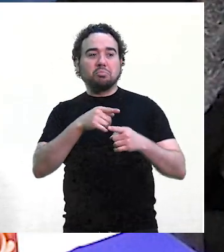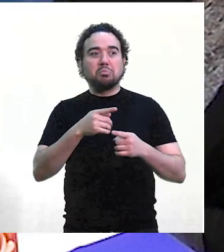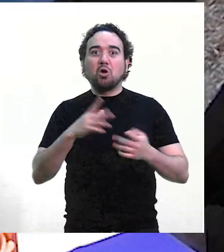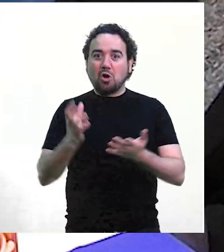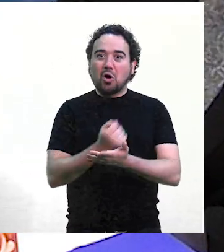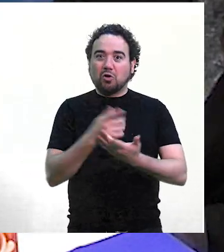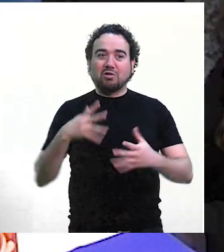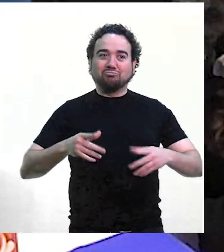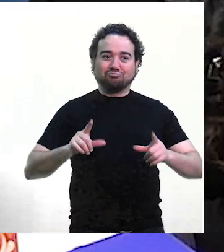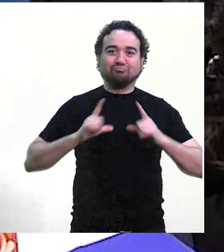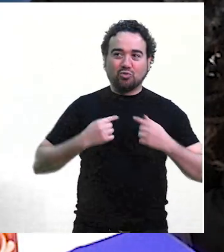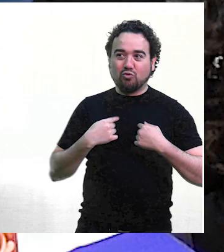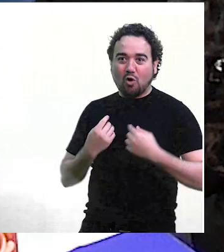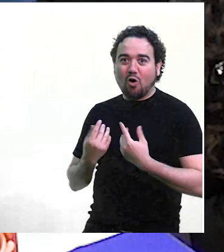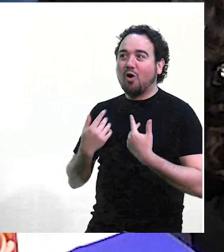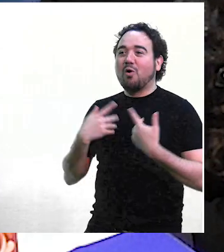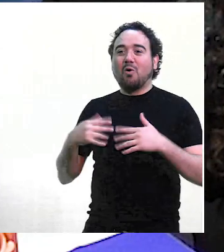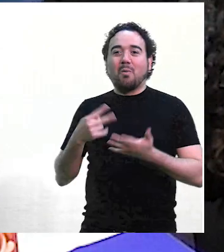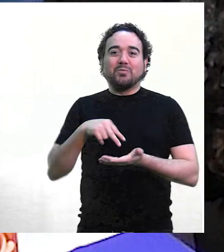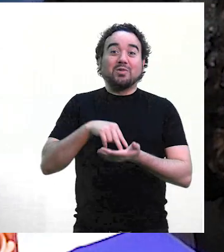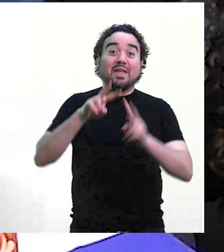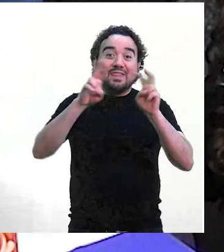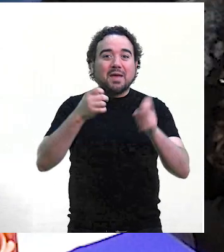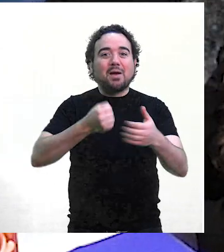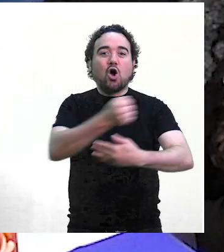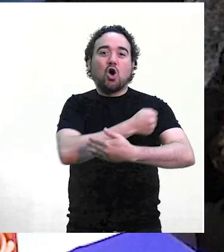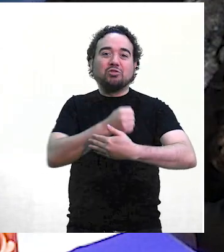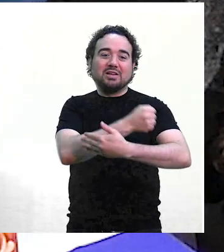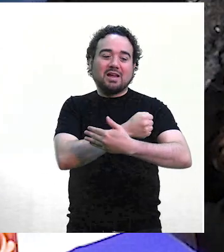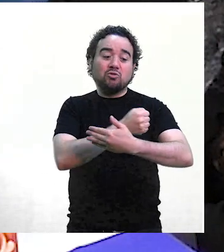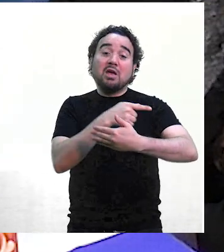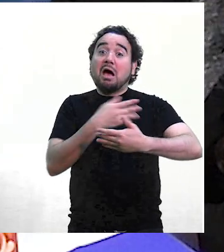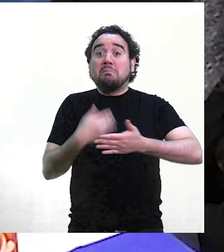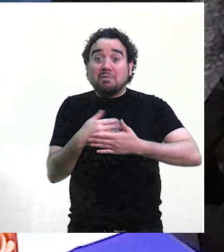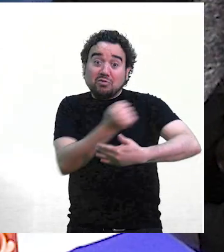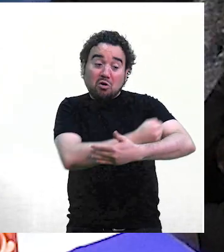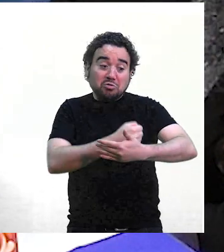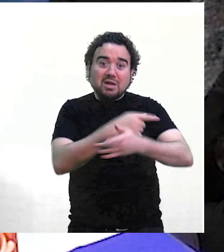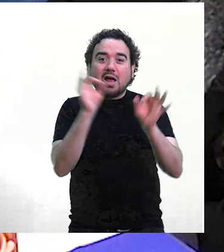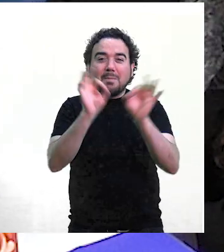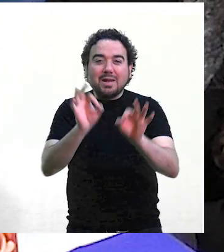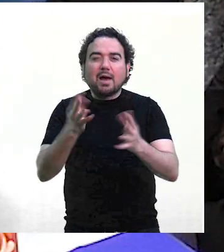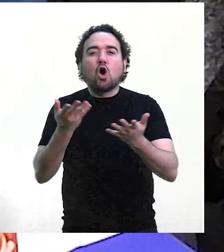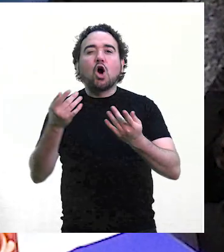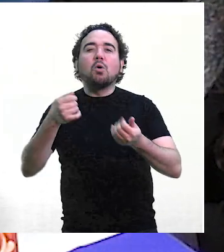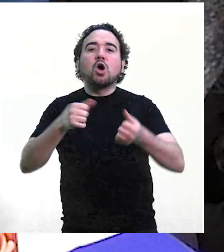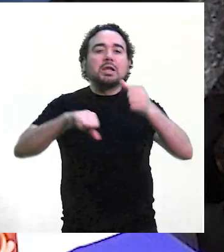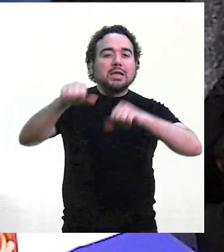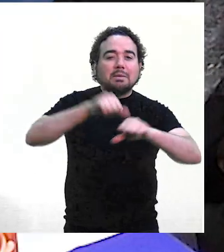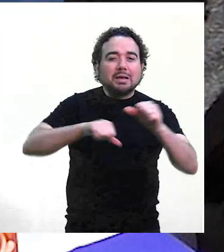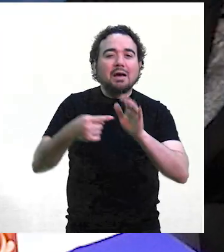en este caso y luego se abre como a su público con el tema de la química y la ciencia, que era lo que a ella le apasionaba en realidad. Así que eso,